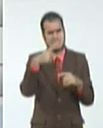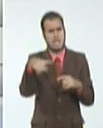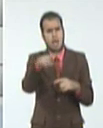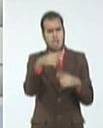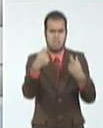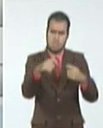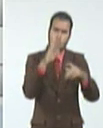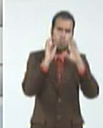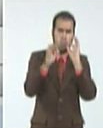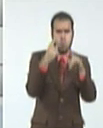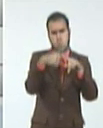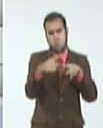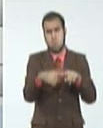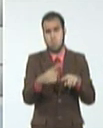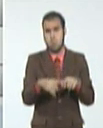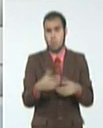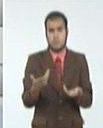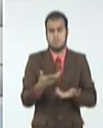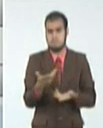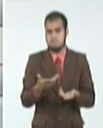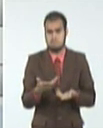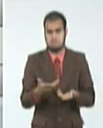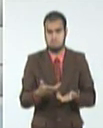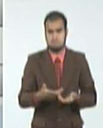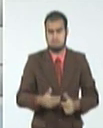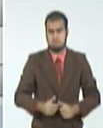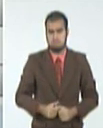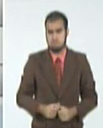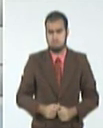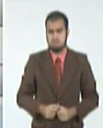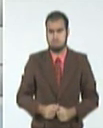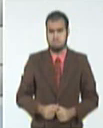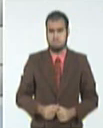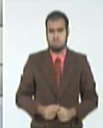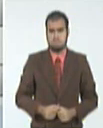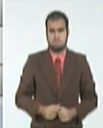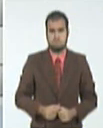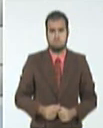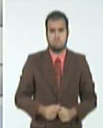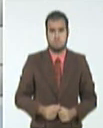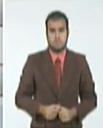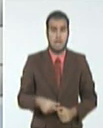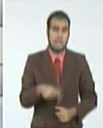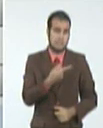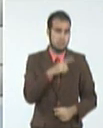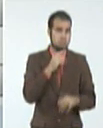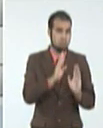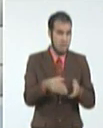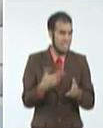adquiriendo de esta enfermedad y su comportamiento, fallecieron ayer